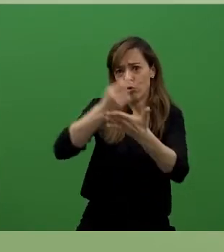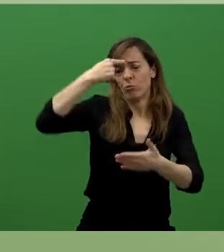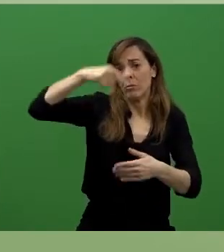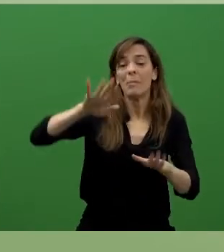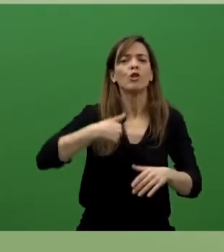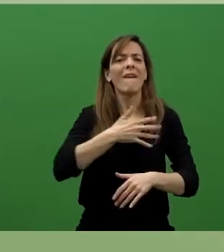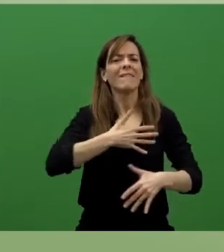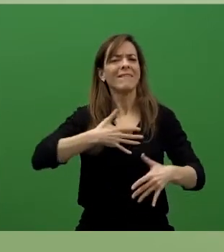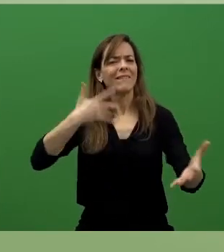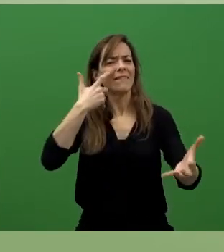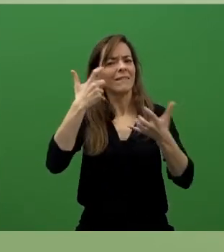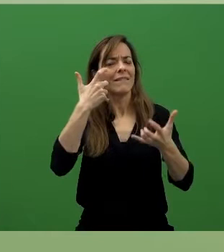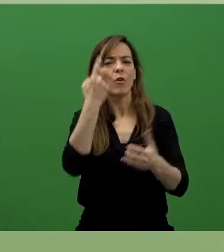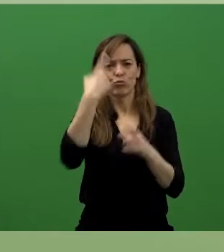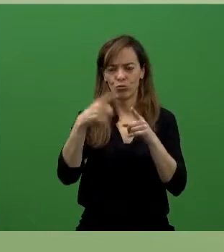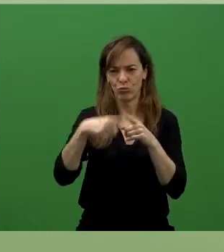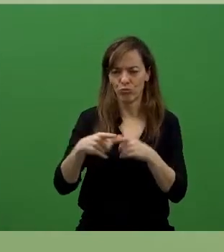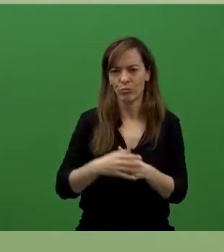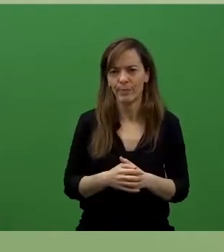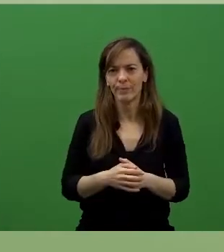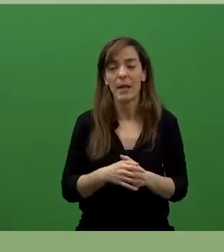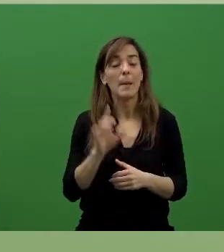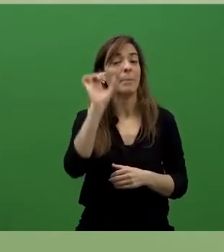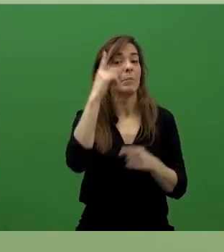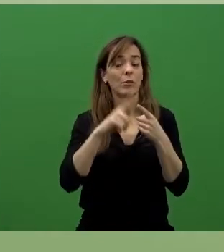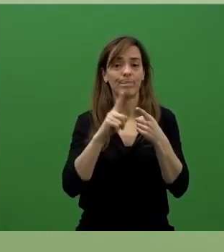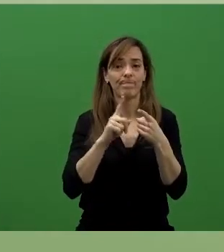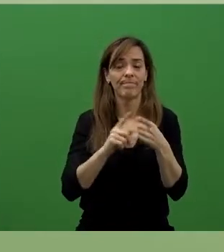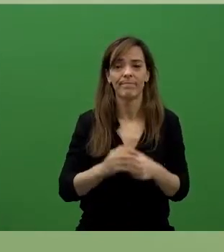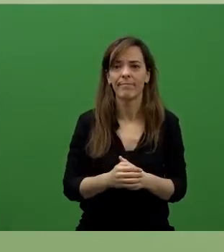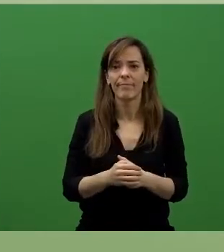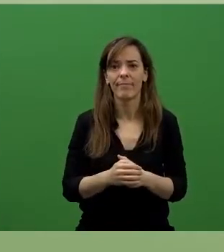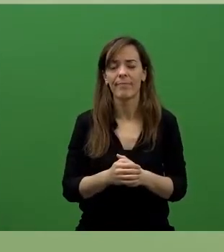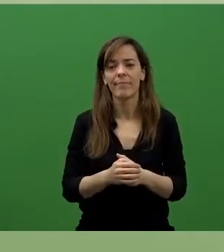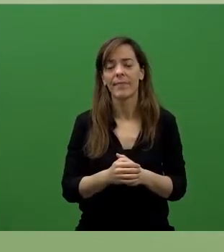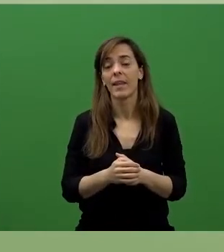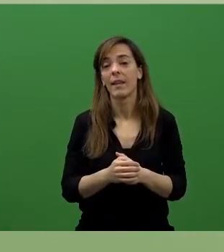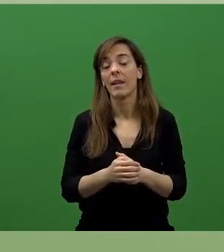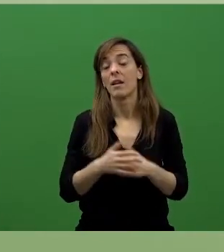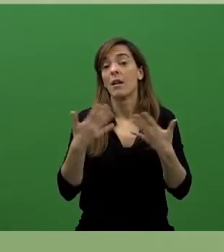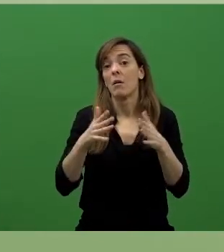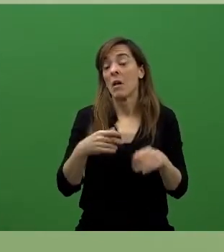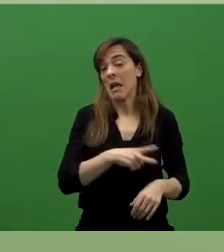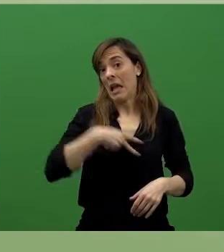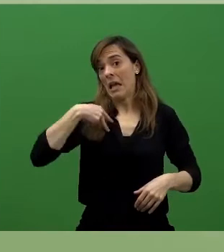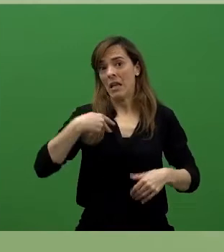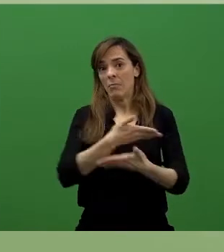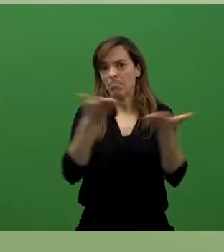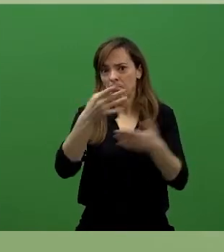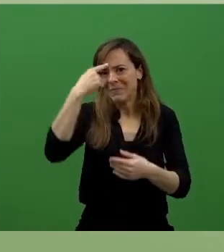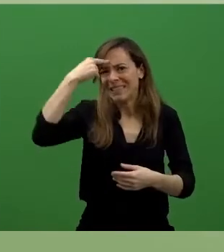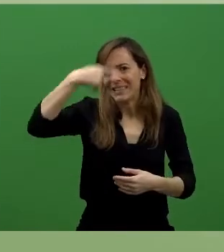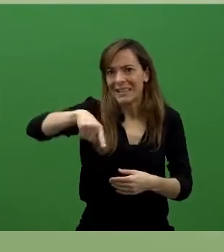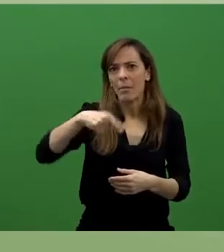quiero destacar un punto, ¿no? Primero de todo, que aunque en conjunto sabemos que hay